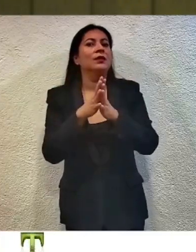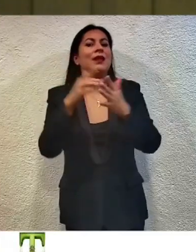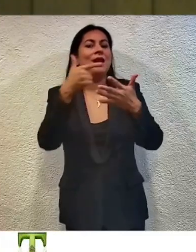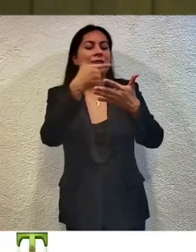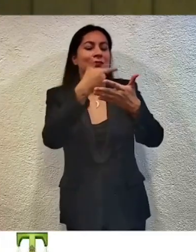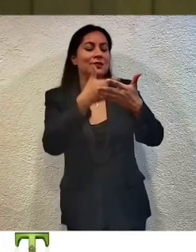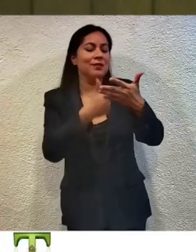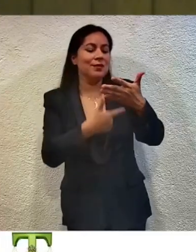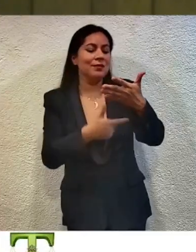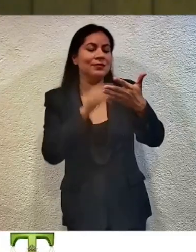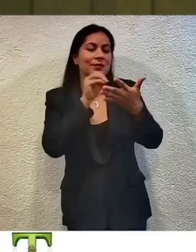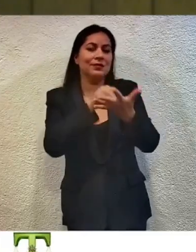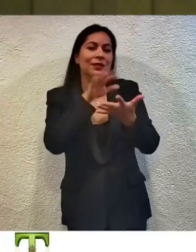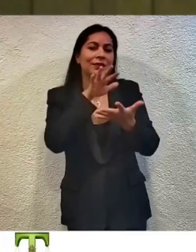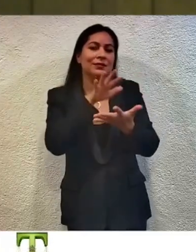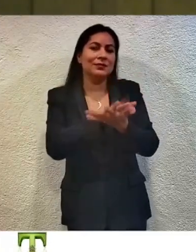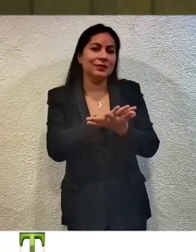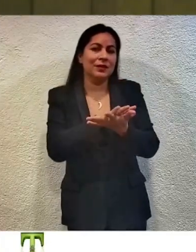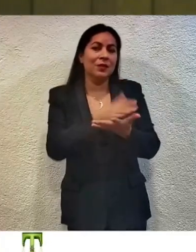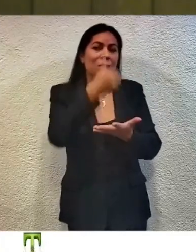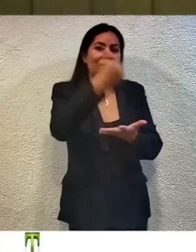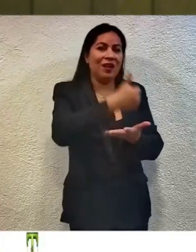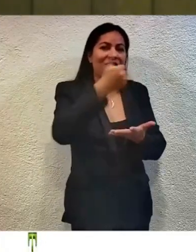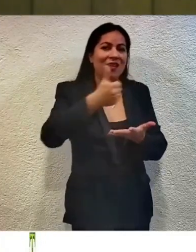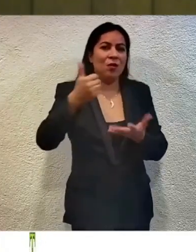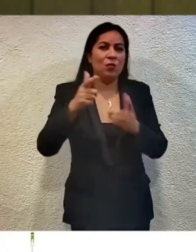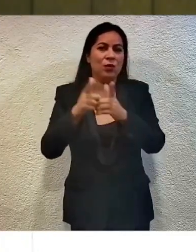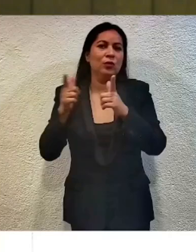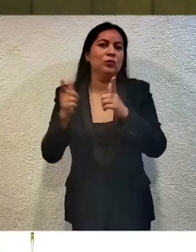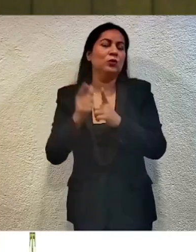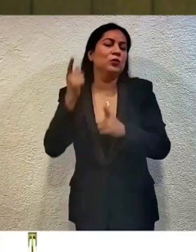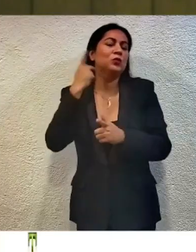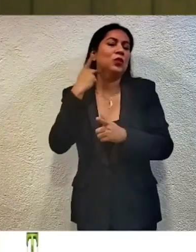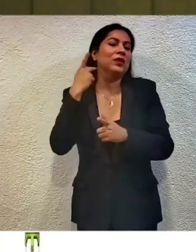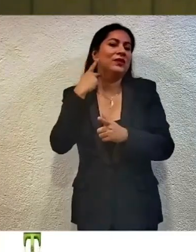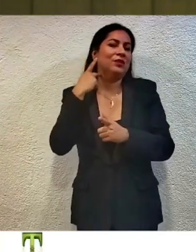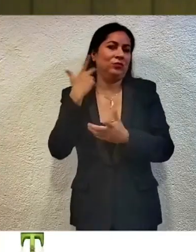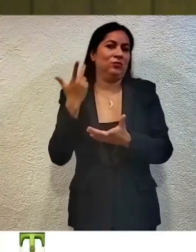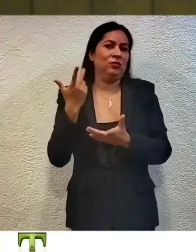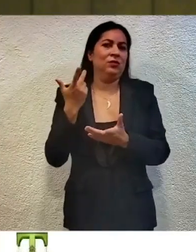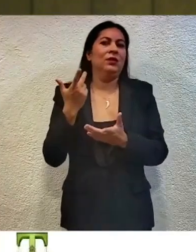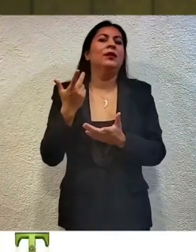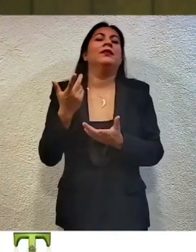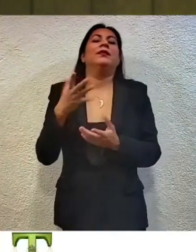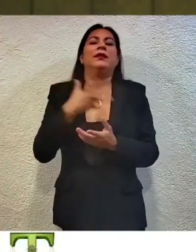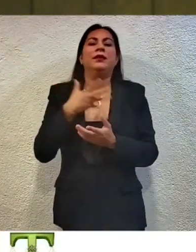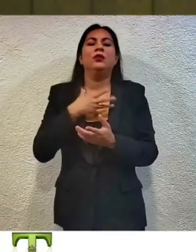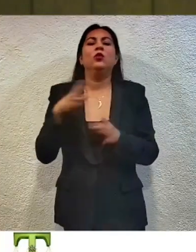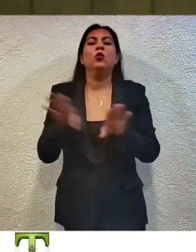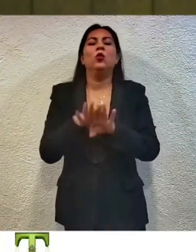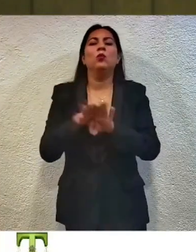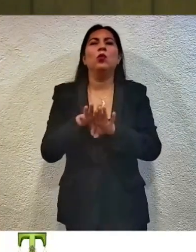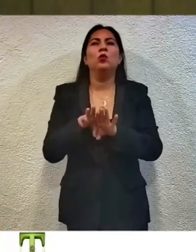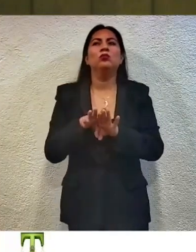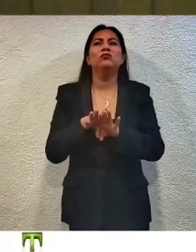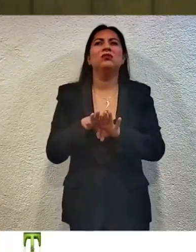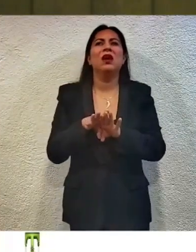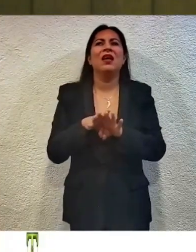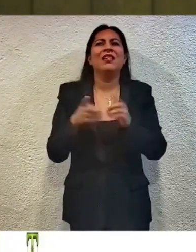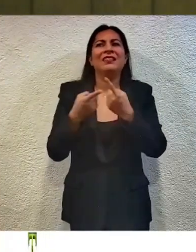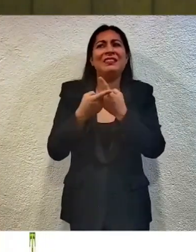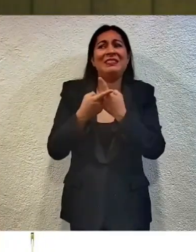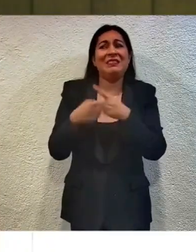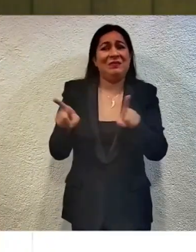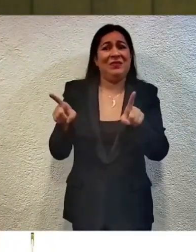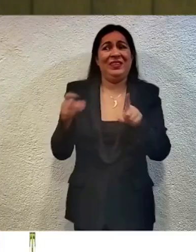listas registradas por cada uno de los partidos políticos, traduciéndose en un trato